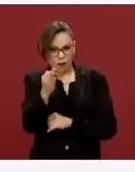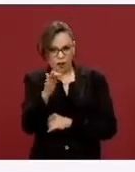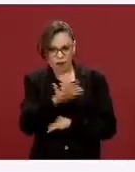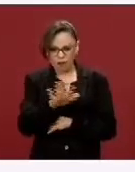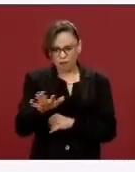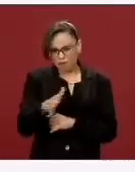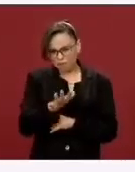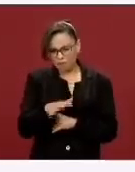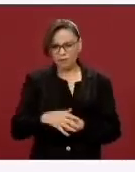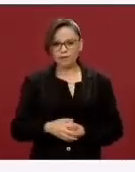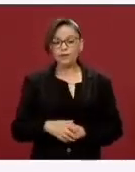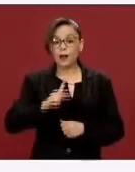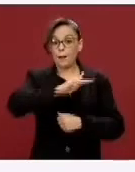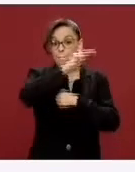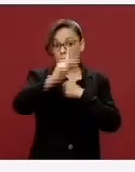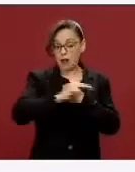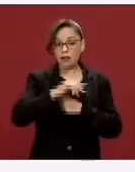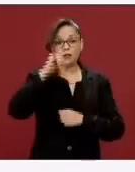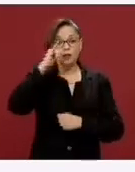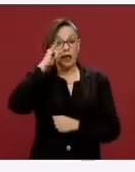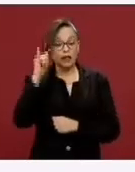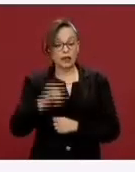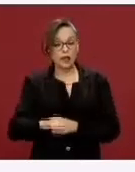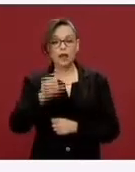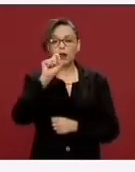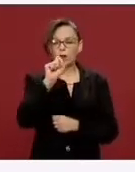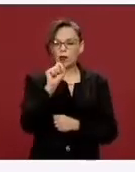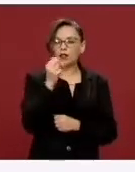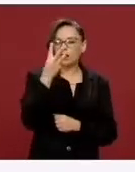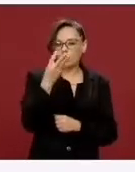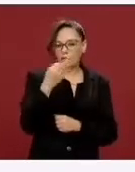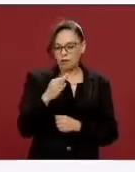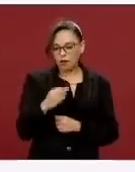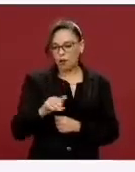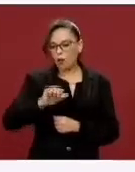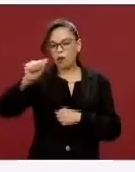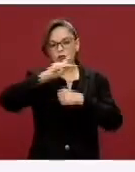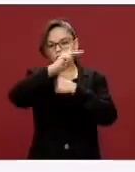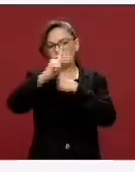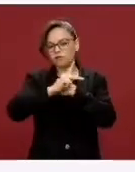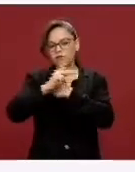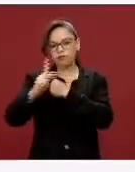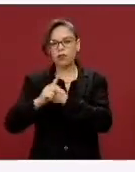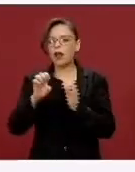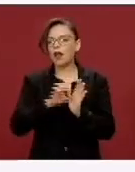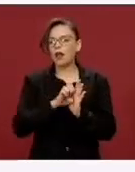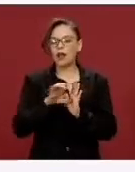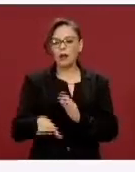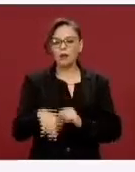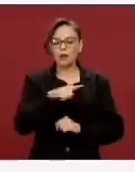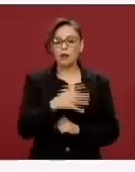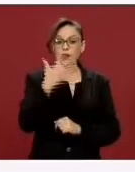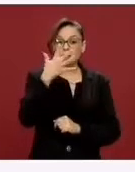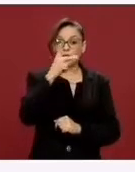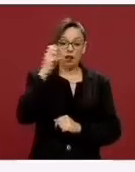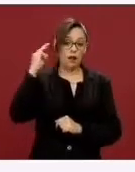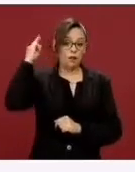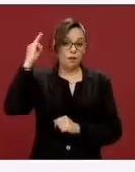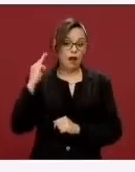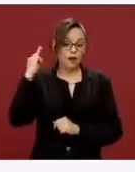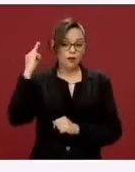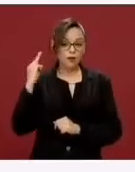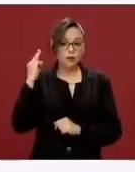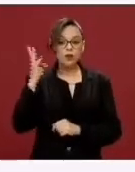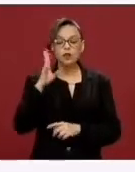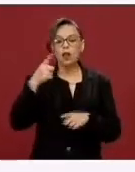los países, Italia desde el 23 y otros países, por ejemplo, desde el 5 de marzo, empezaron